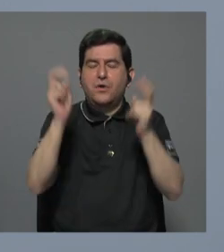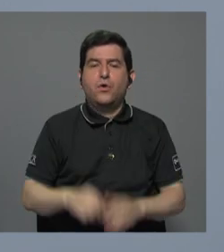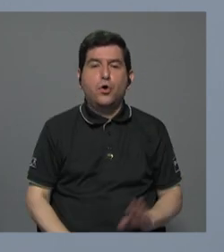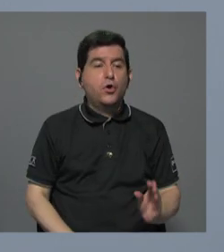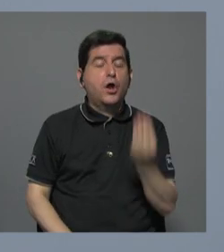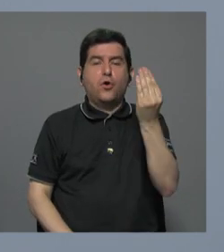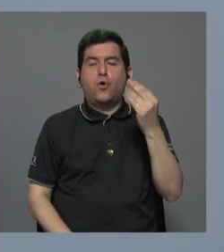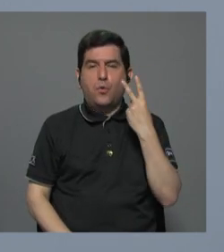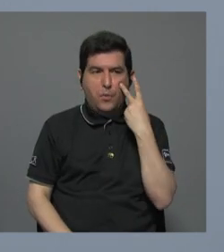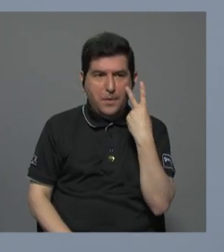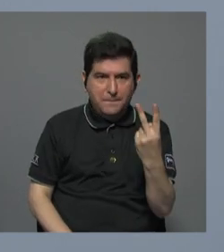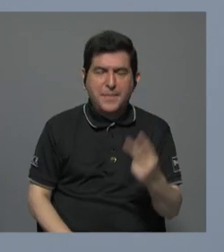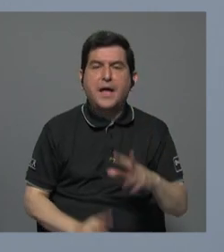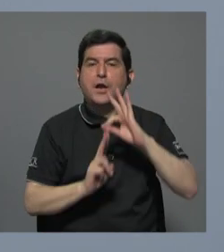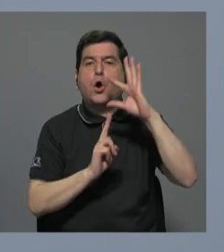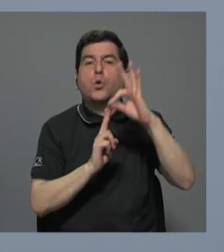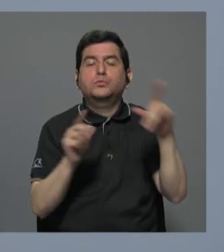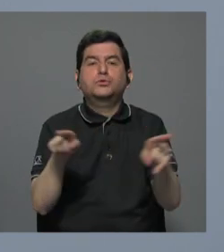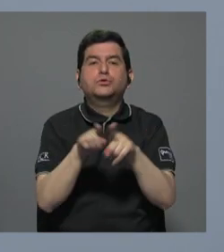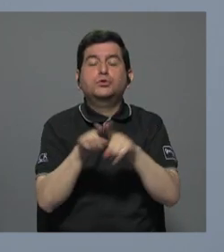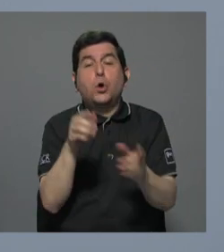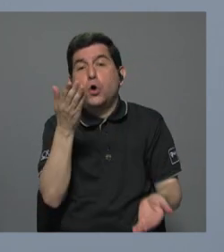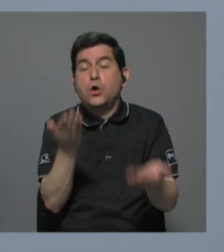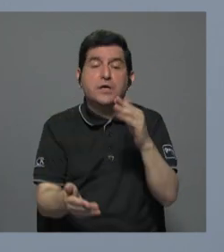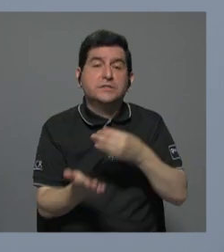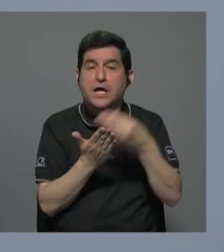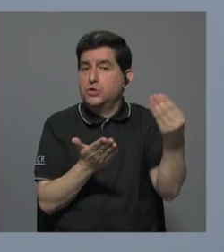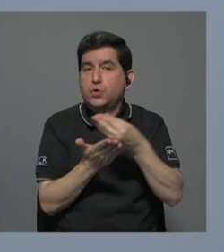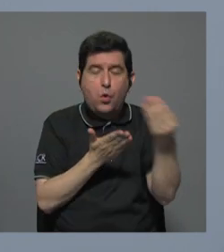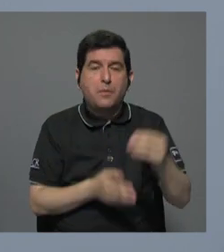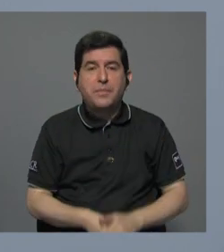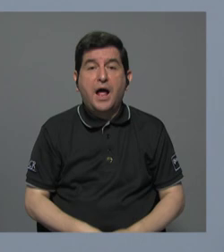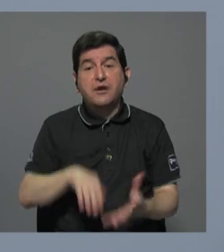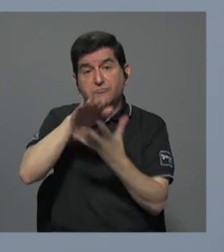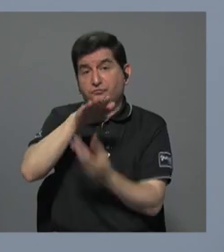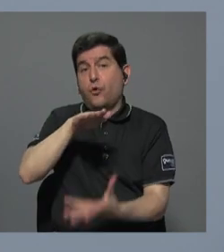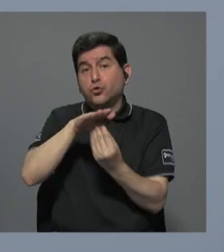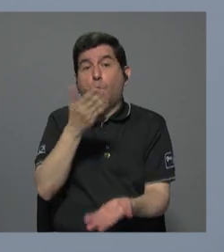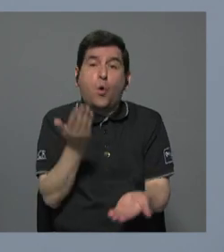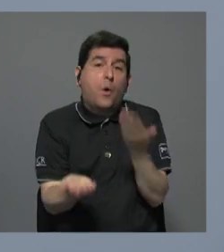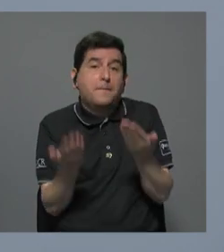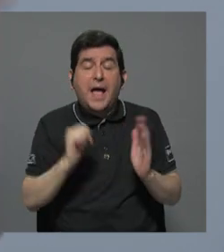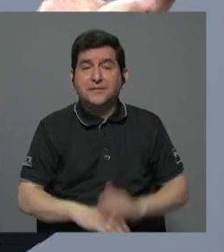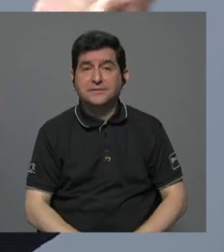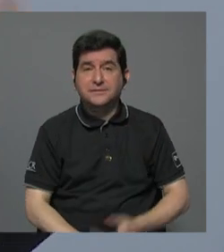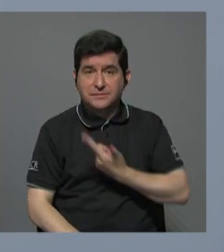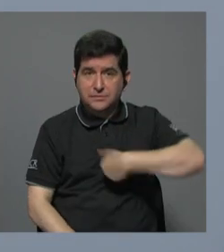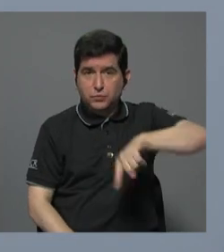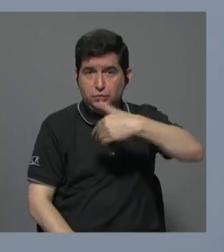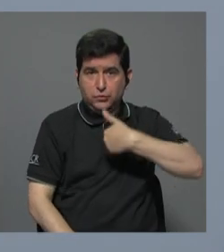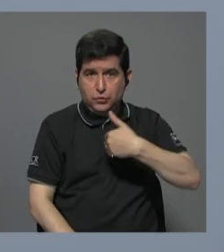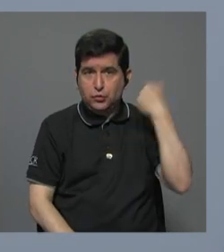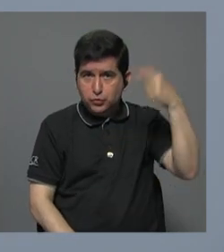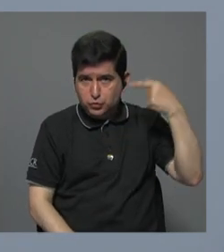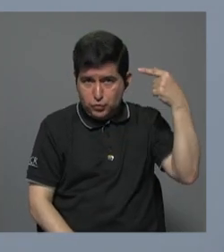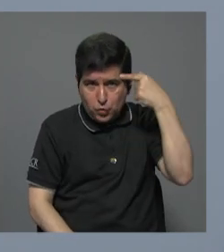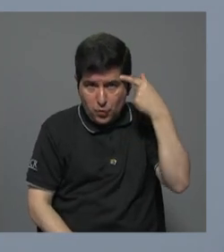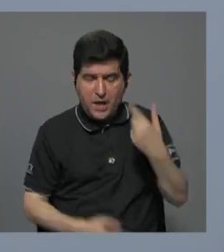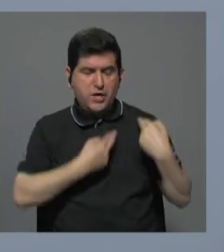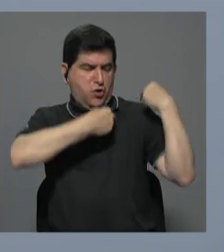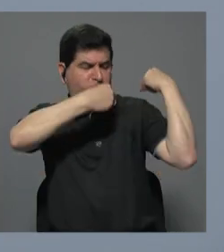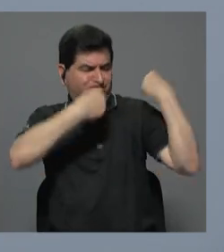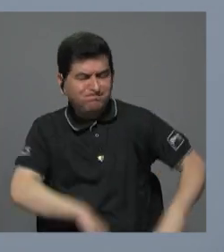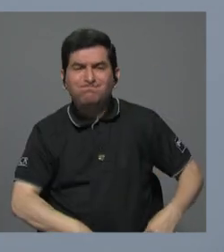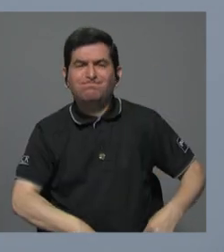muchacho debió haber visto alternativas también de que tal vez no era comprar los libros sino las fotocopias la hora cuando nosotros tenemos un gobierno irresponsable